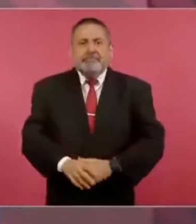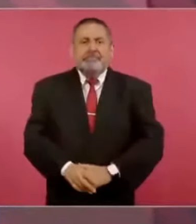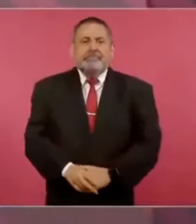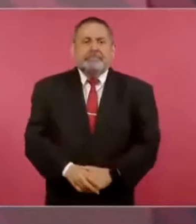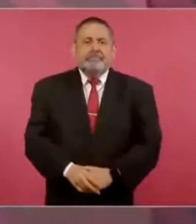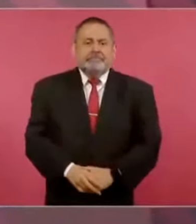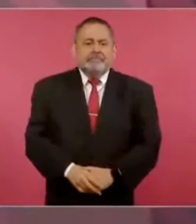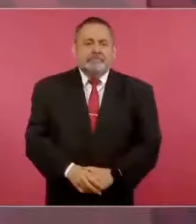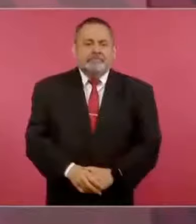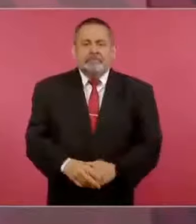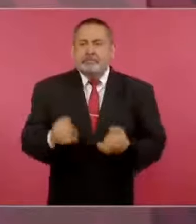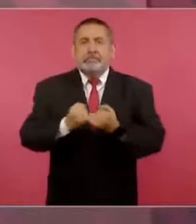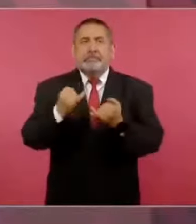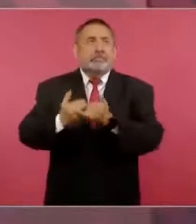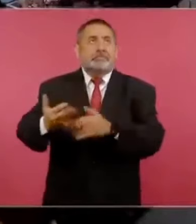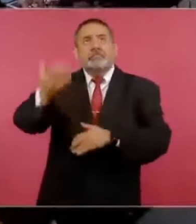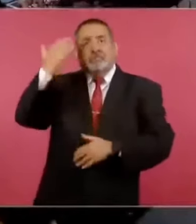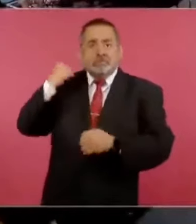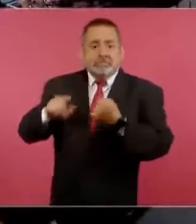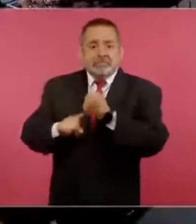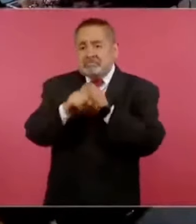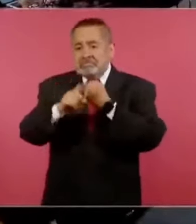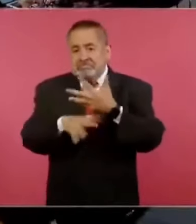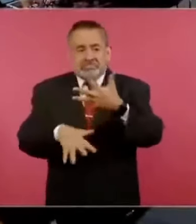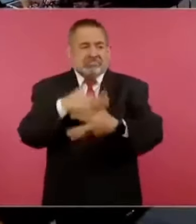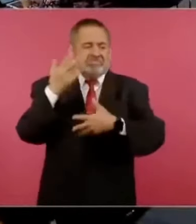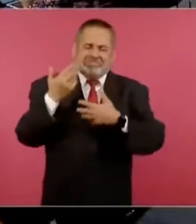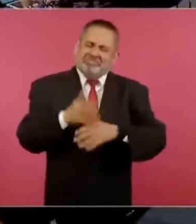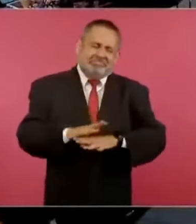Y ya no es el tiempo de antes.